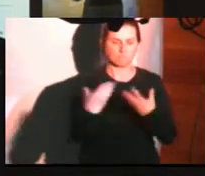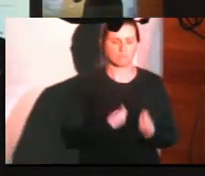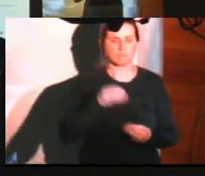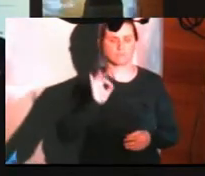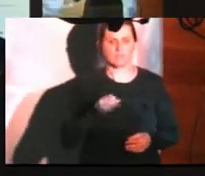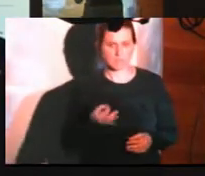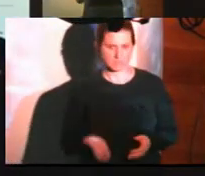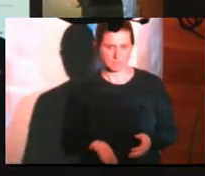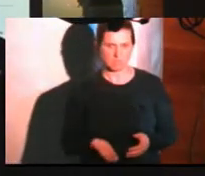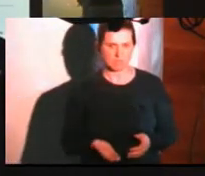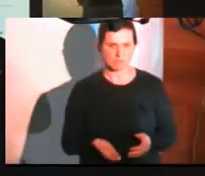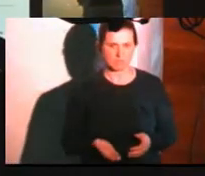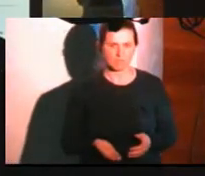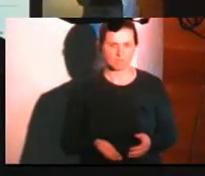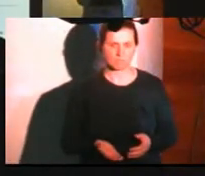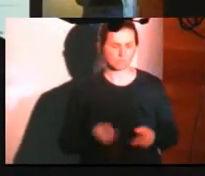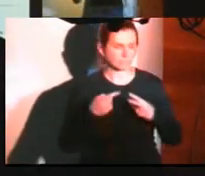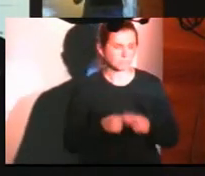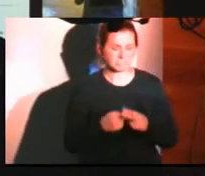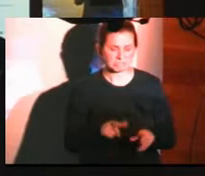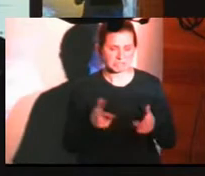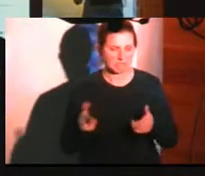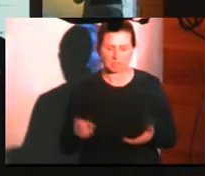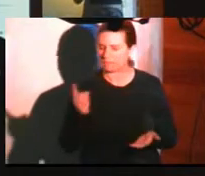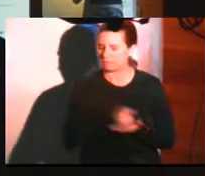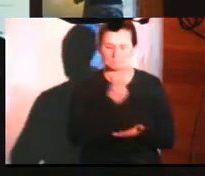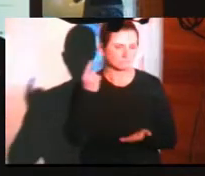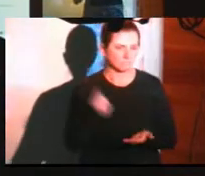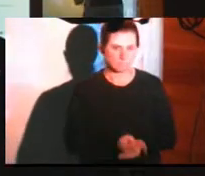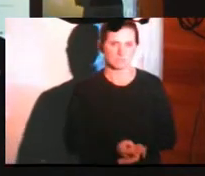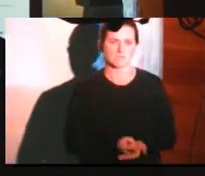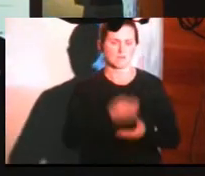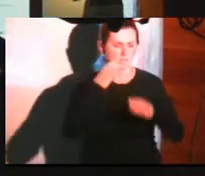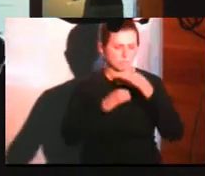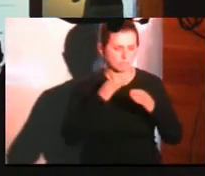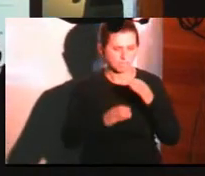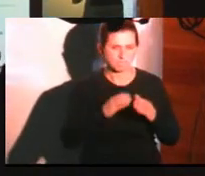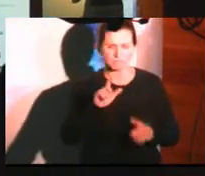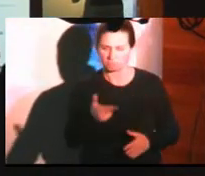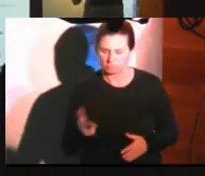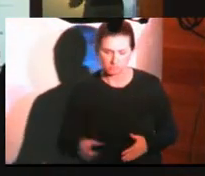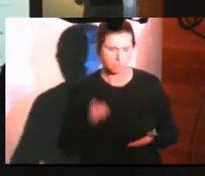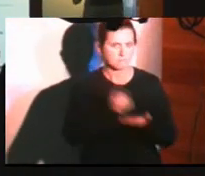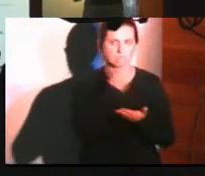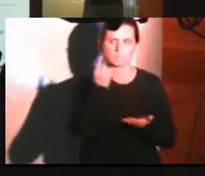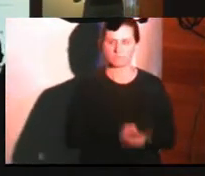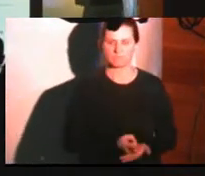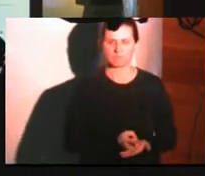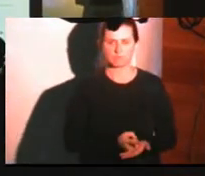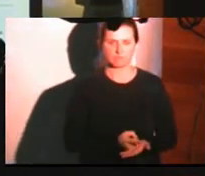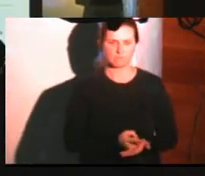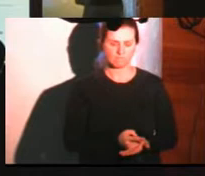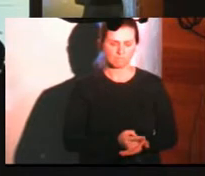población. Esto sin la tecnología y sin la comunicación sería absolutamente imposible. También lo tenemos